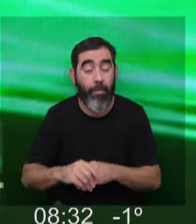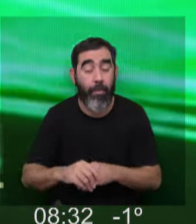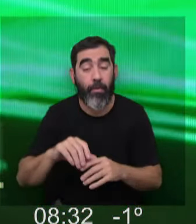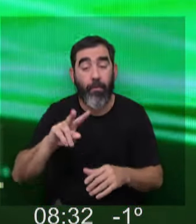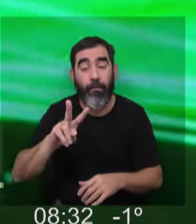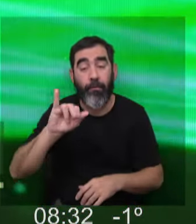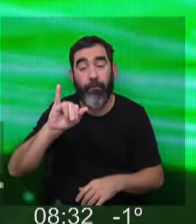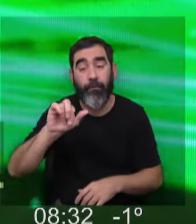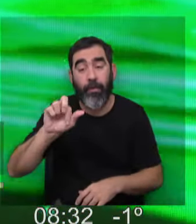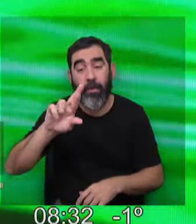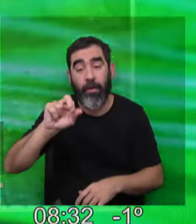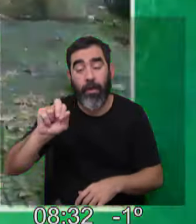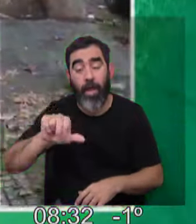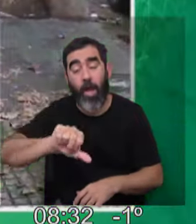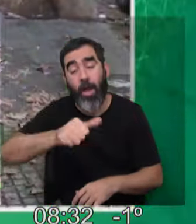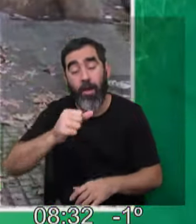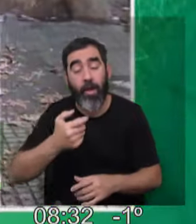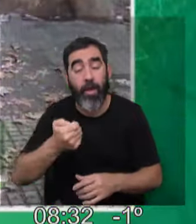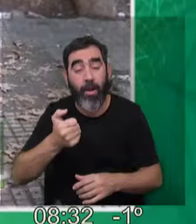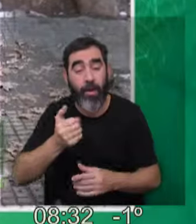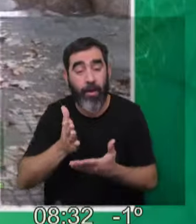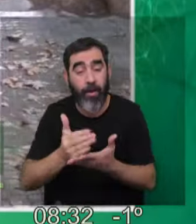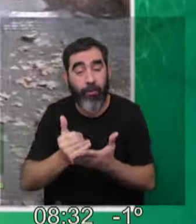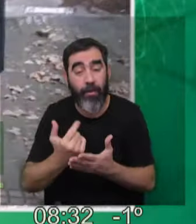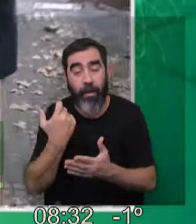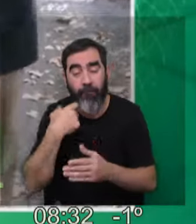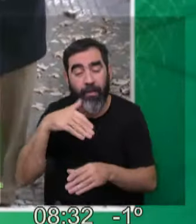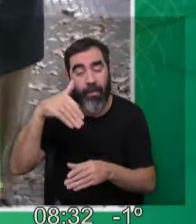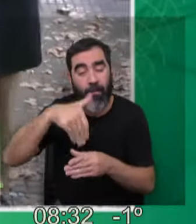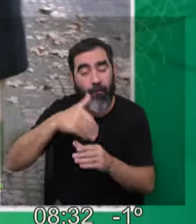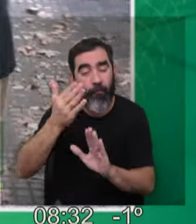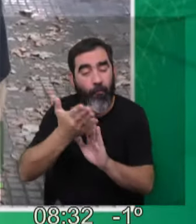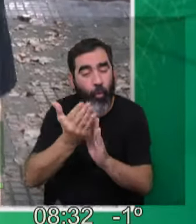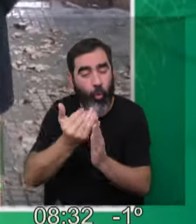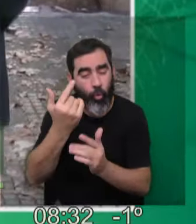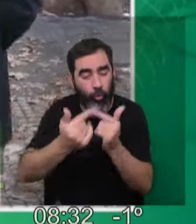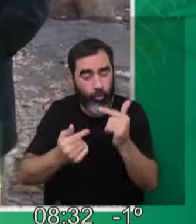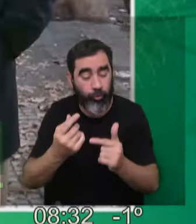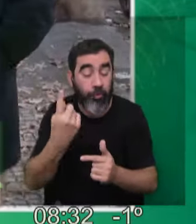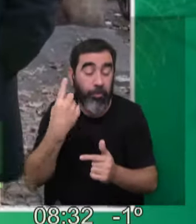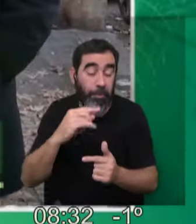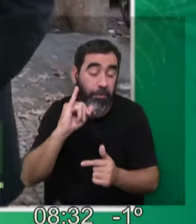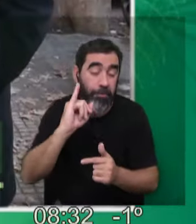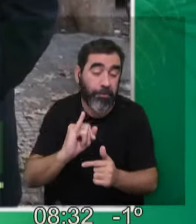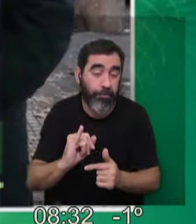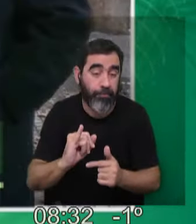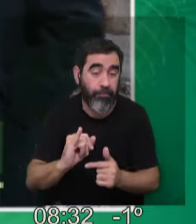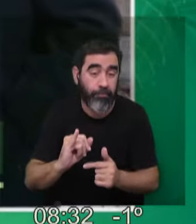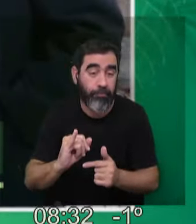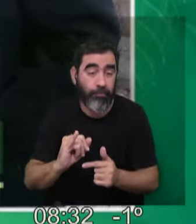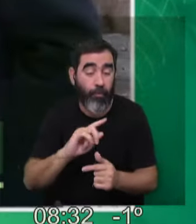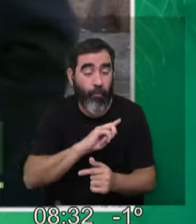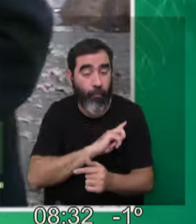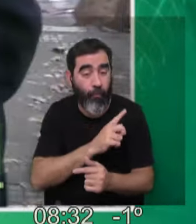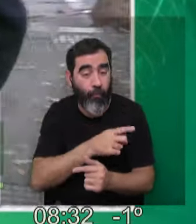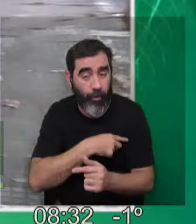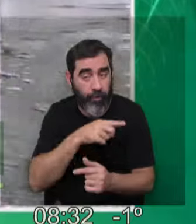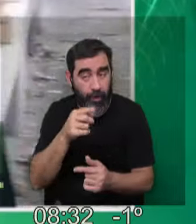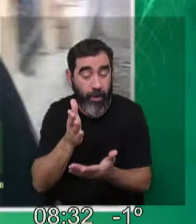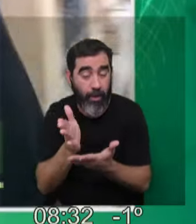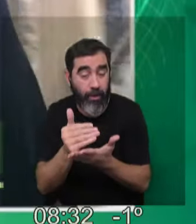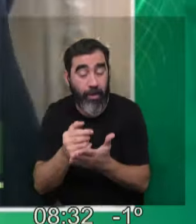bastión riverense, le faltaron algunos votos en algunos lugares, pero, digamos, su fuerza está allí.